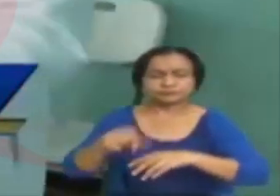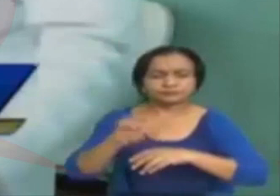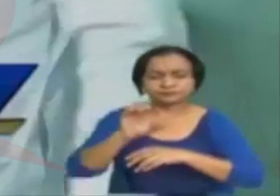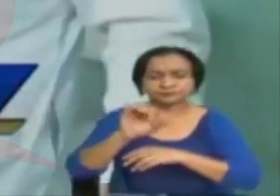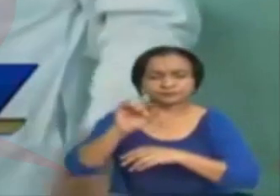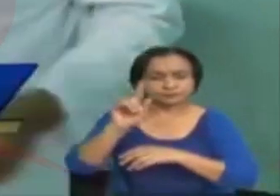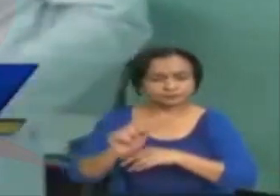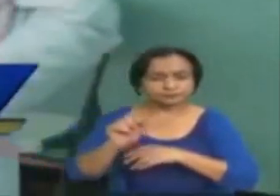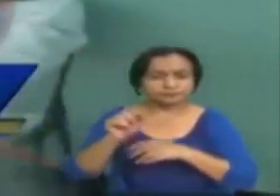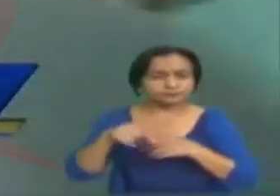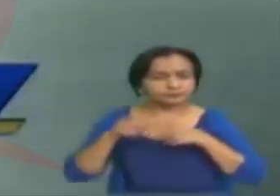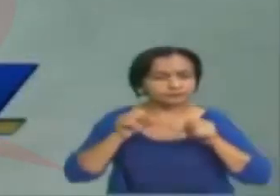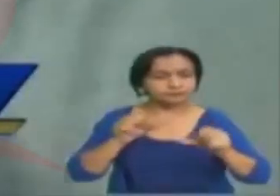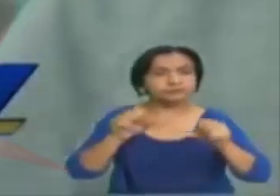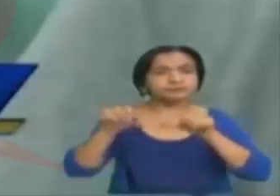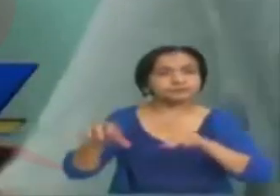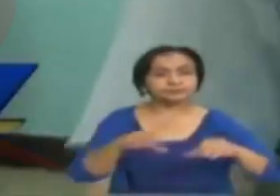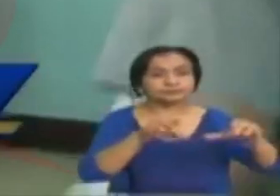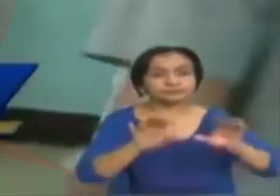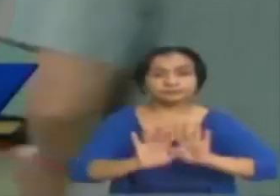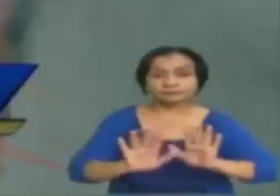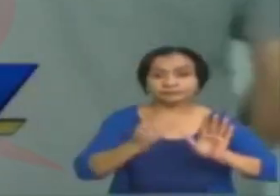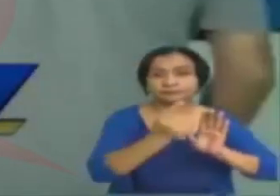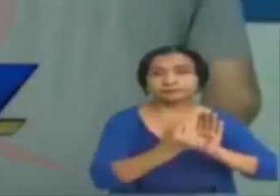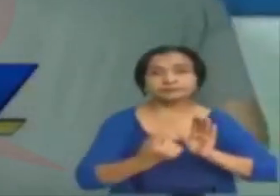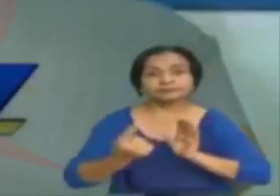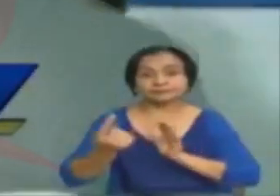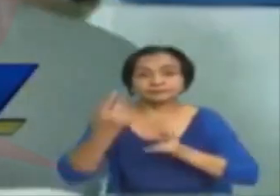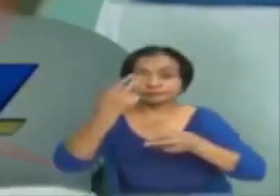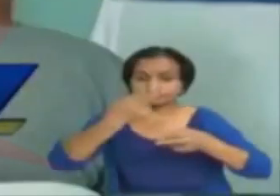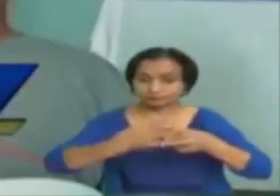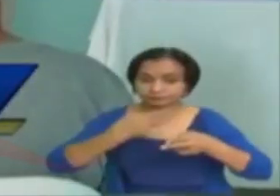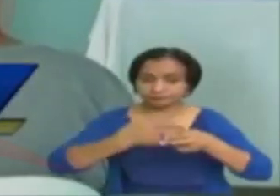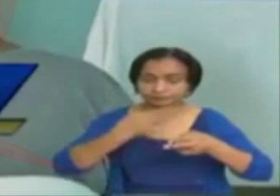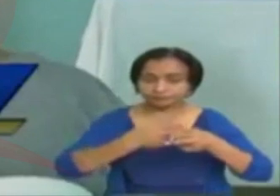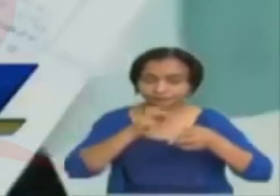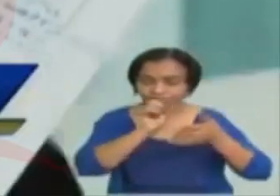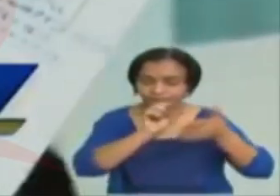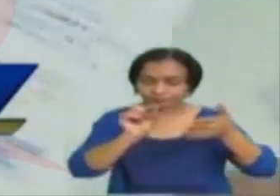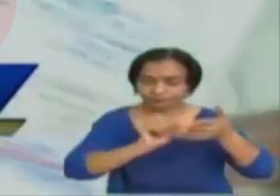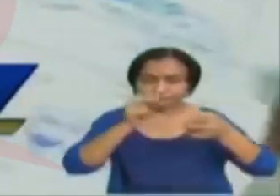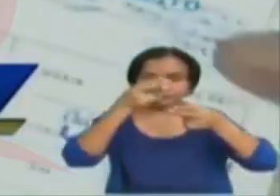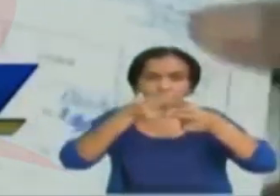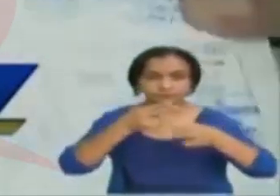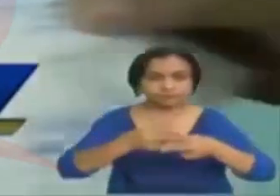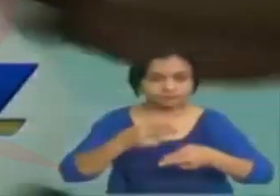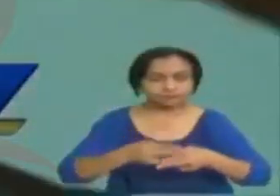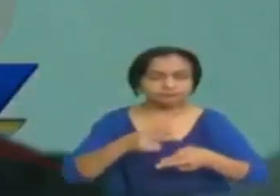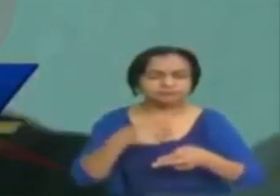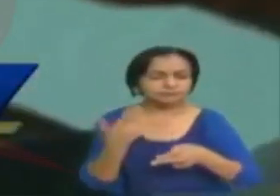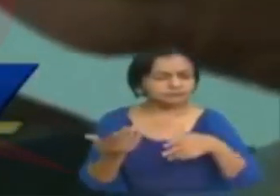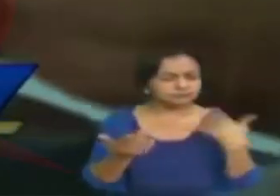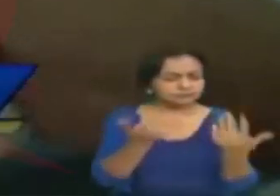igual Casa para Personas con Necesidades Especiales, La Conquista, Casa para Personas con Necesidades Especiales a las 7,